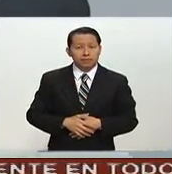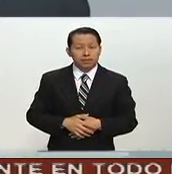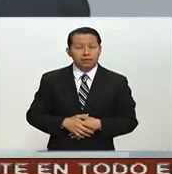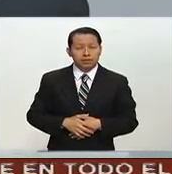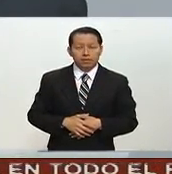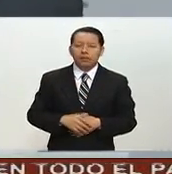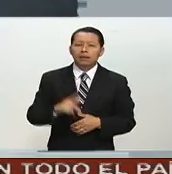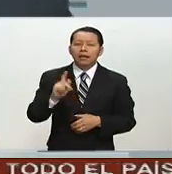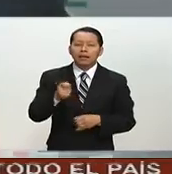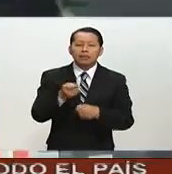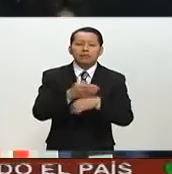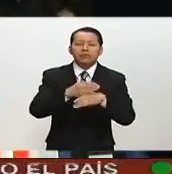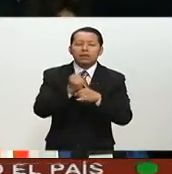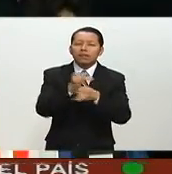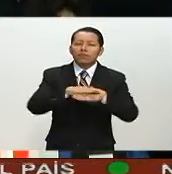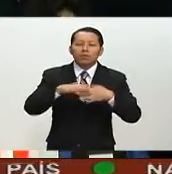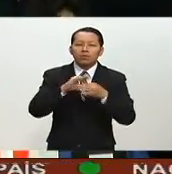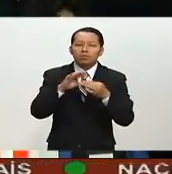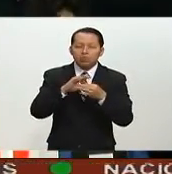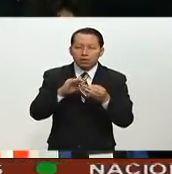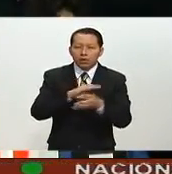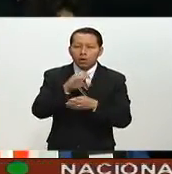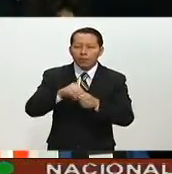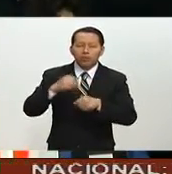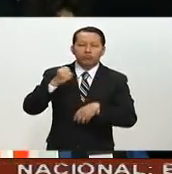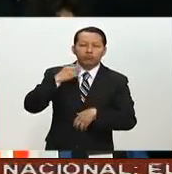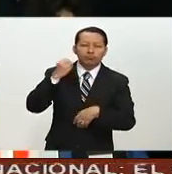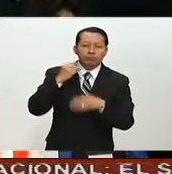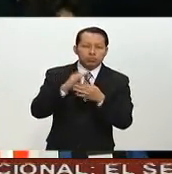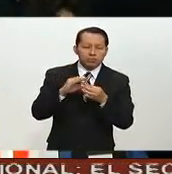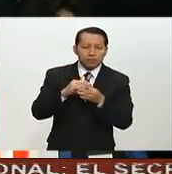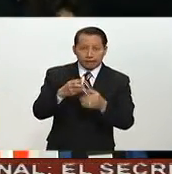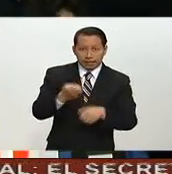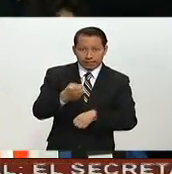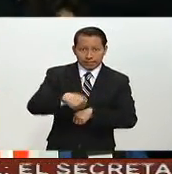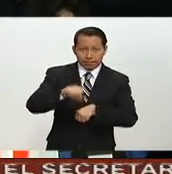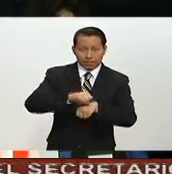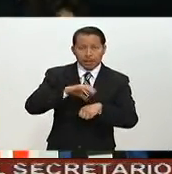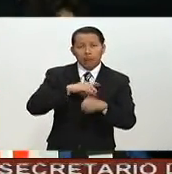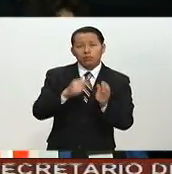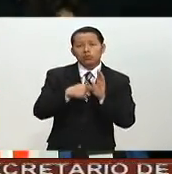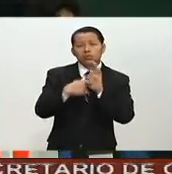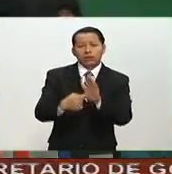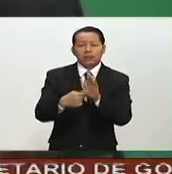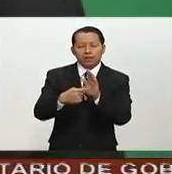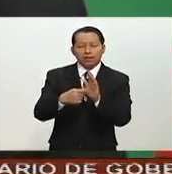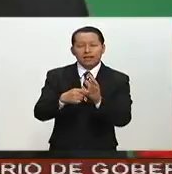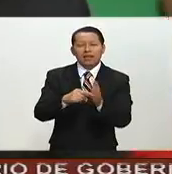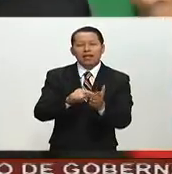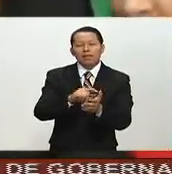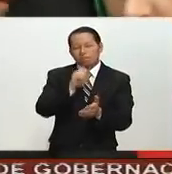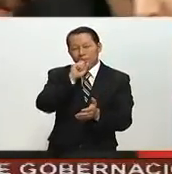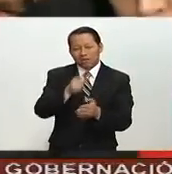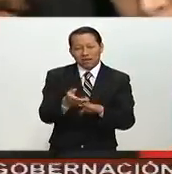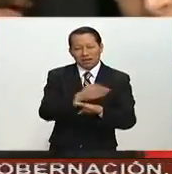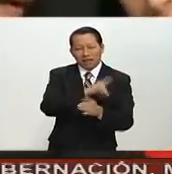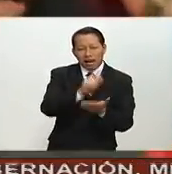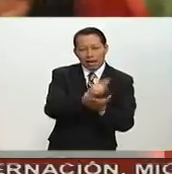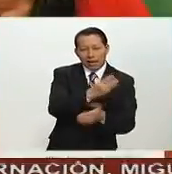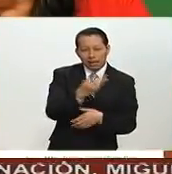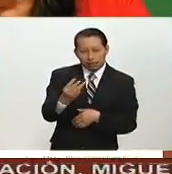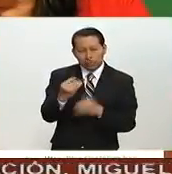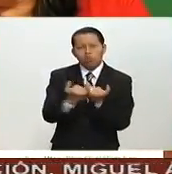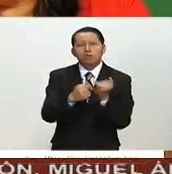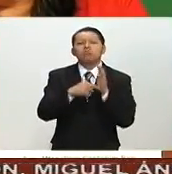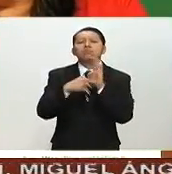Informó en concordancia con su discurso que esta semana hará pública su declaración 3 de 3, un ejemplo interesante e importante para la